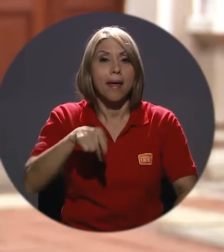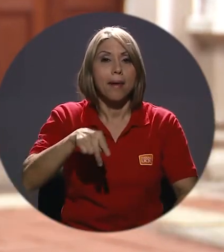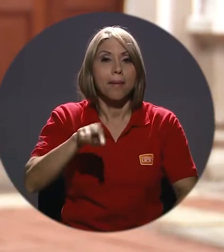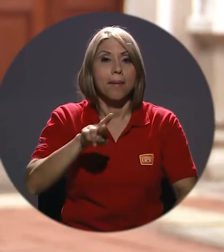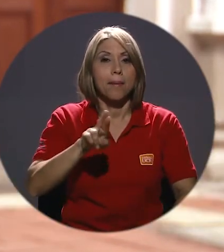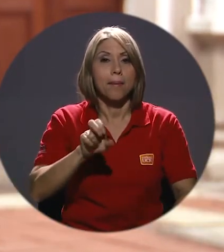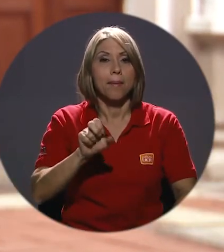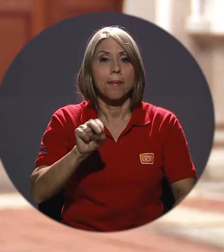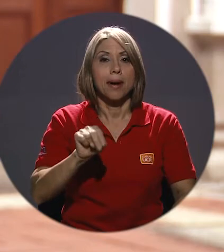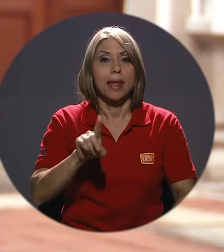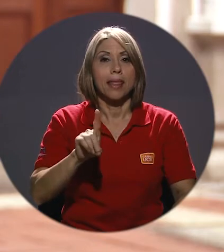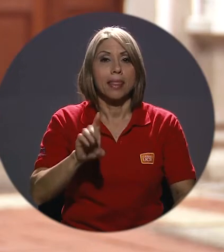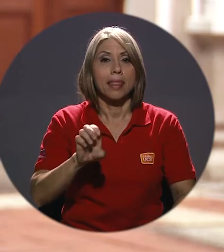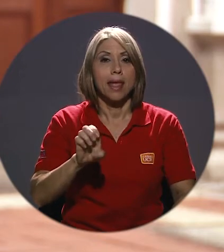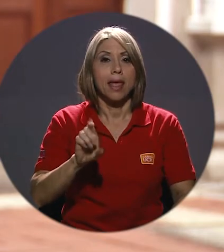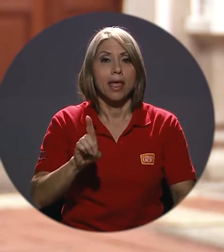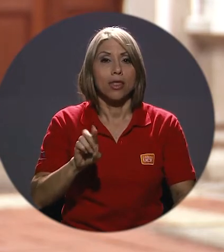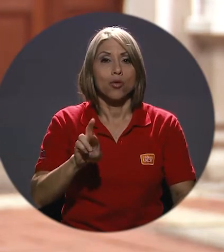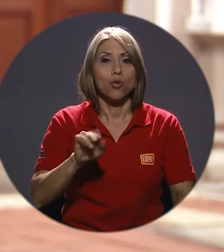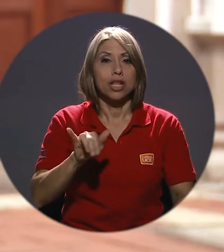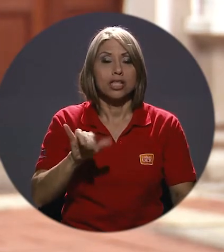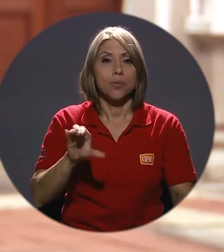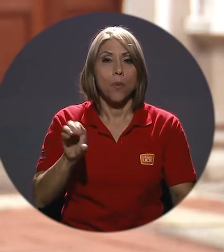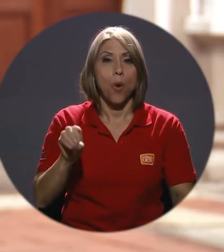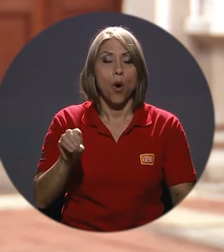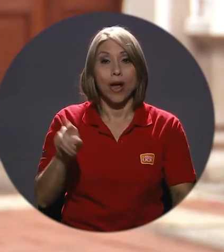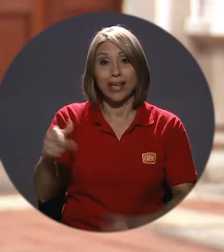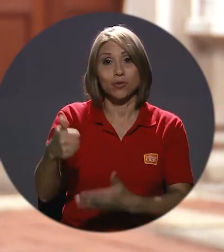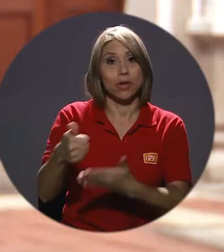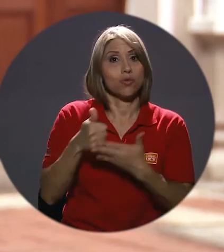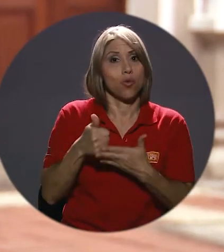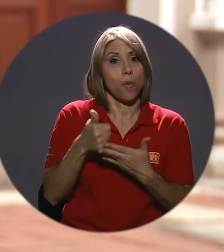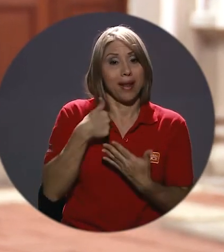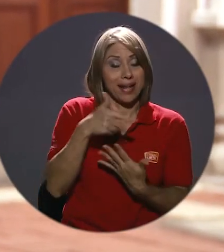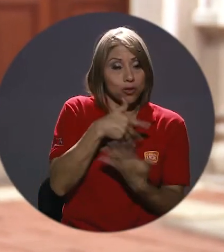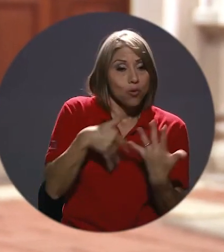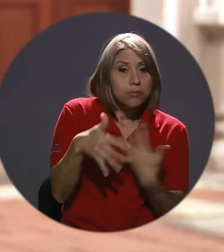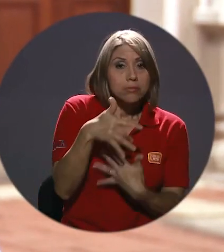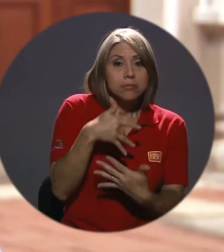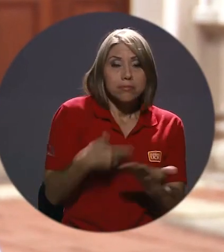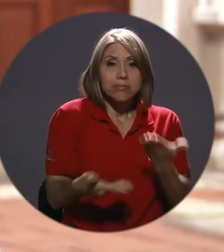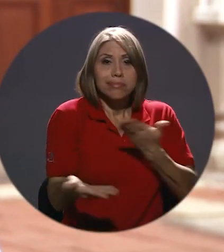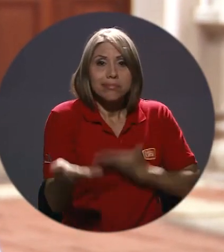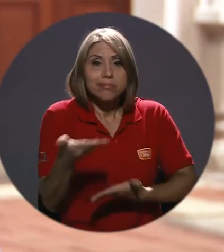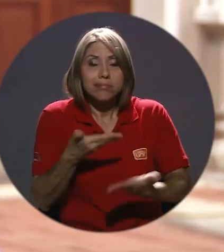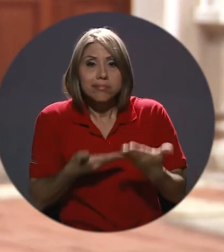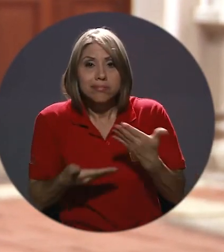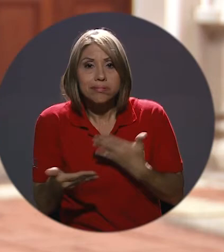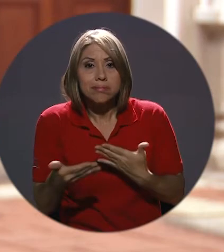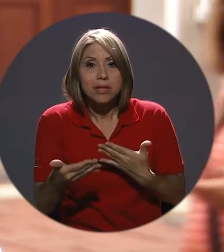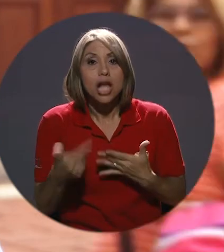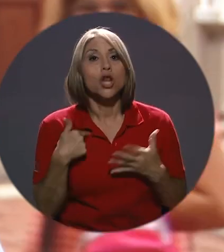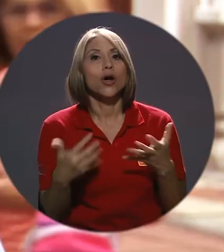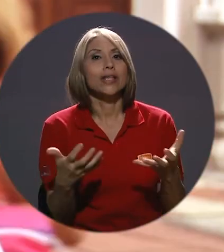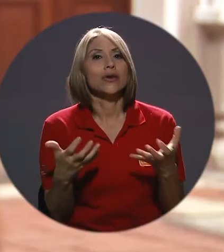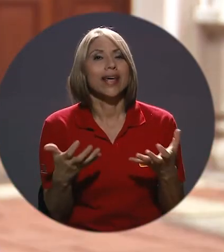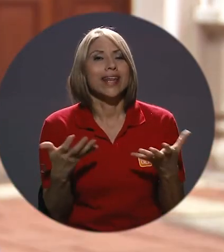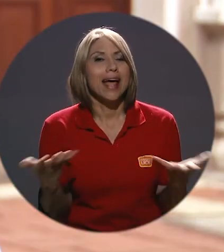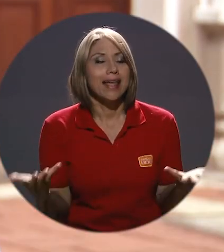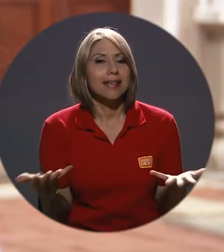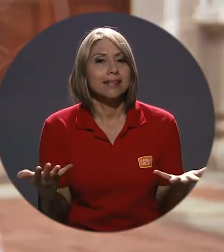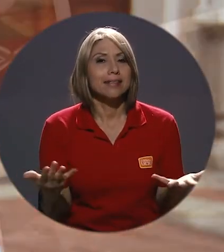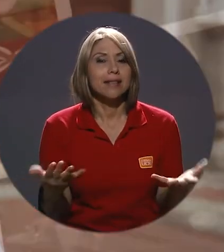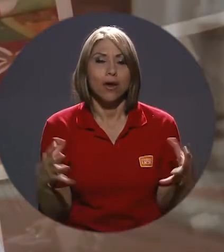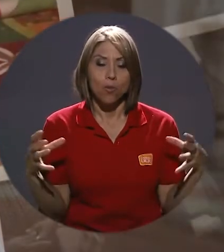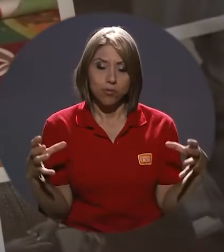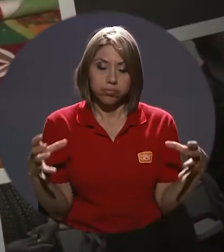emprendedurismo y eso me ayudó montones a socializar y a poder canalizar lo que yo quería, que